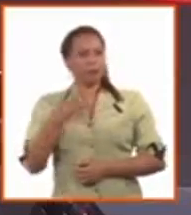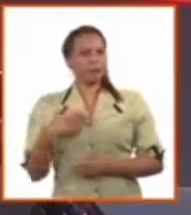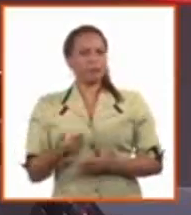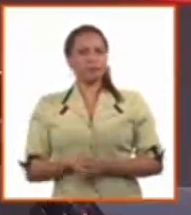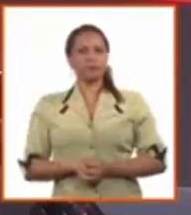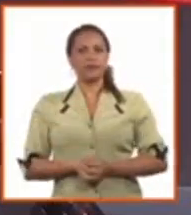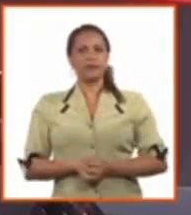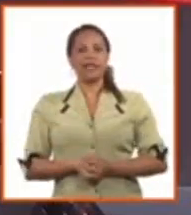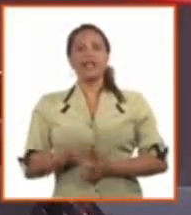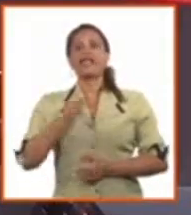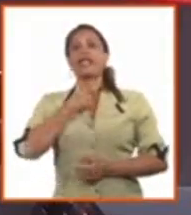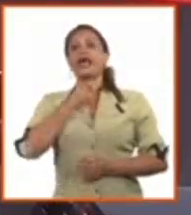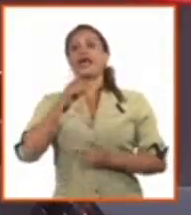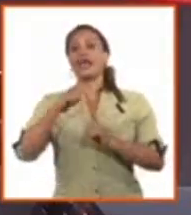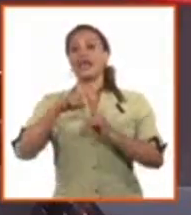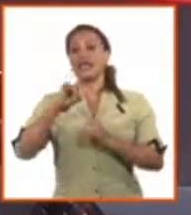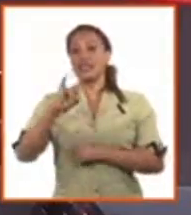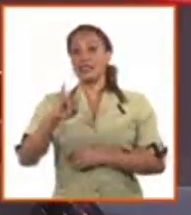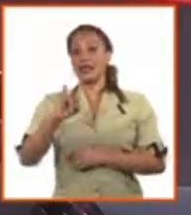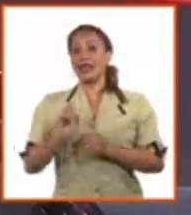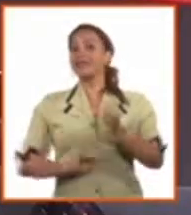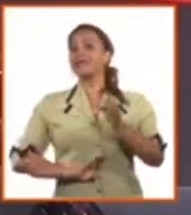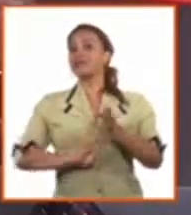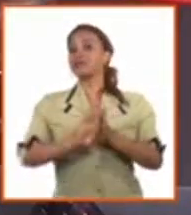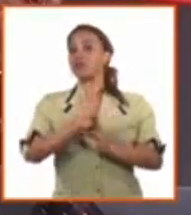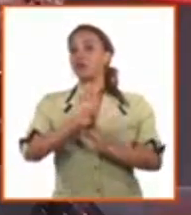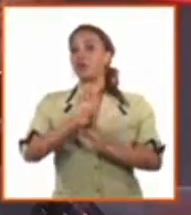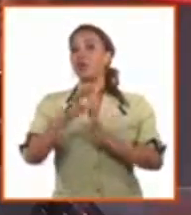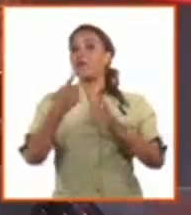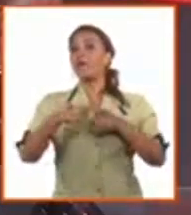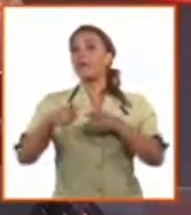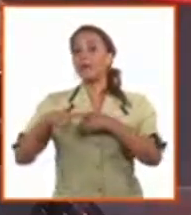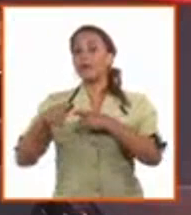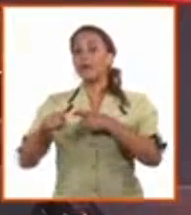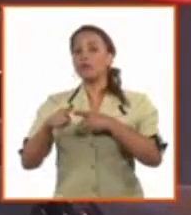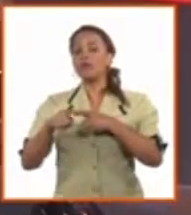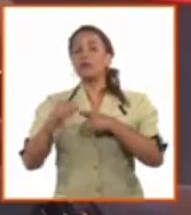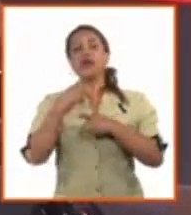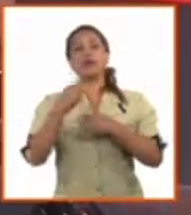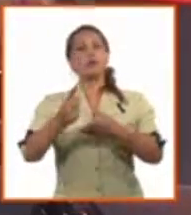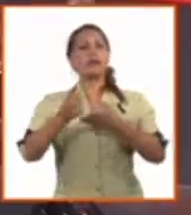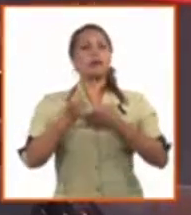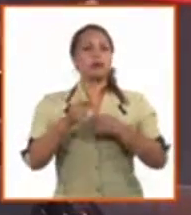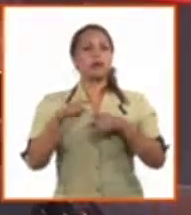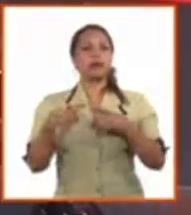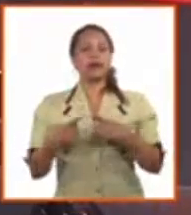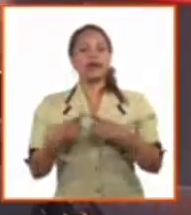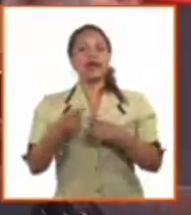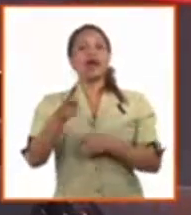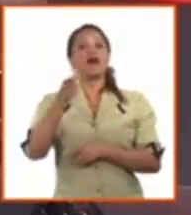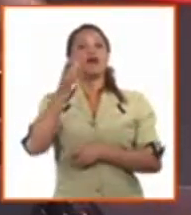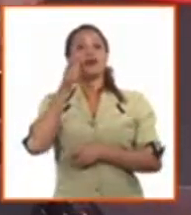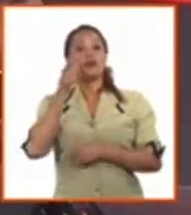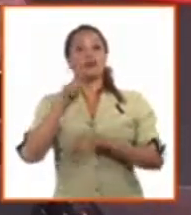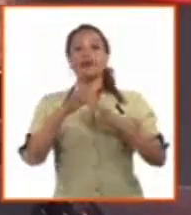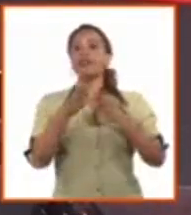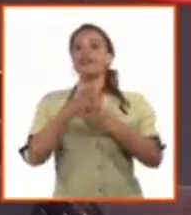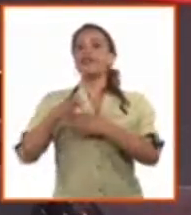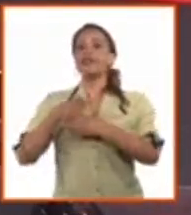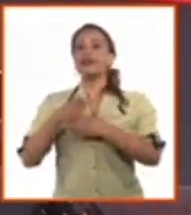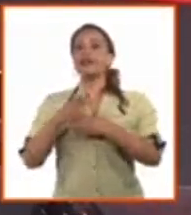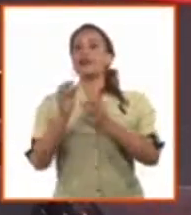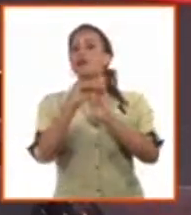que la entidad ha desarrollado un producto elvis intel permite observar